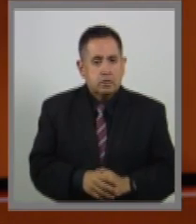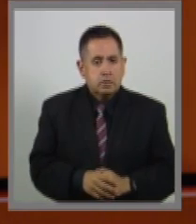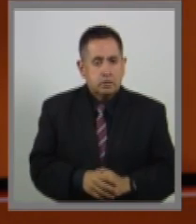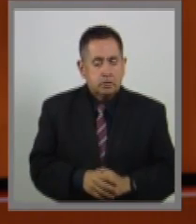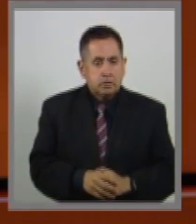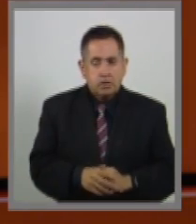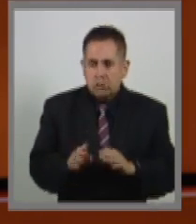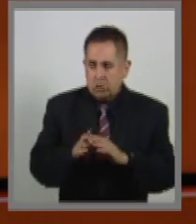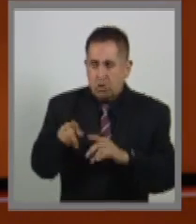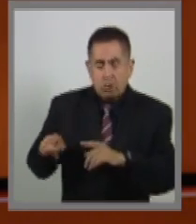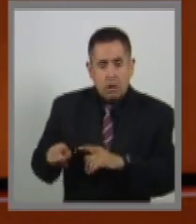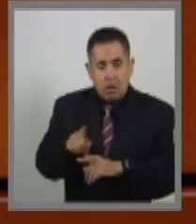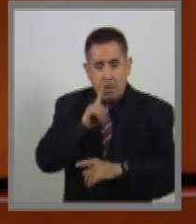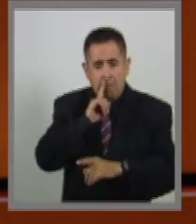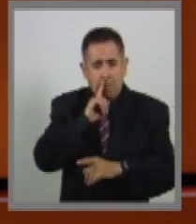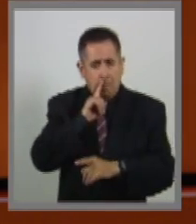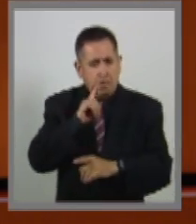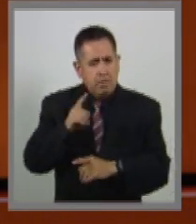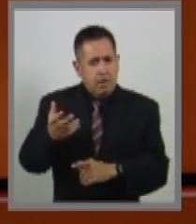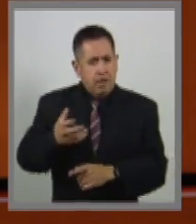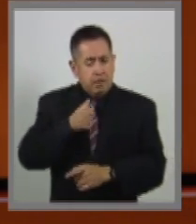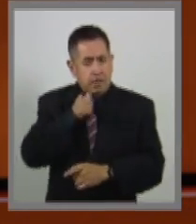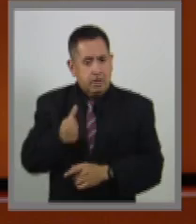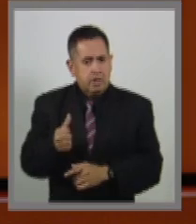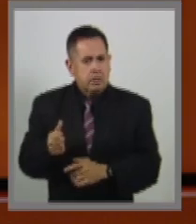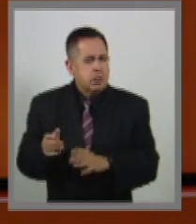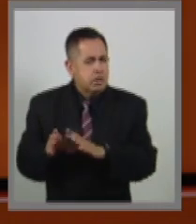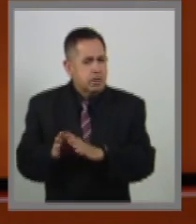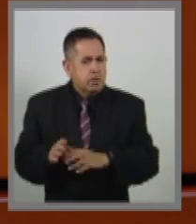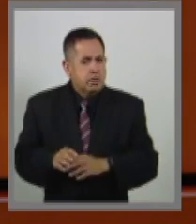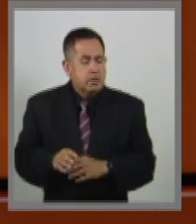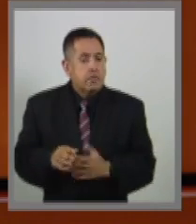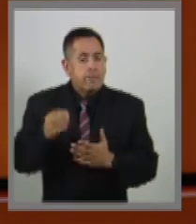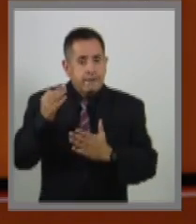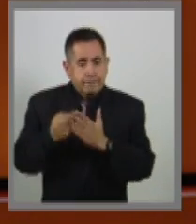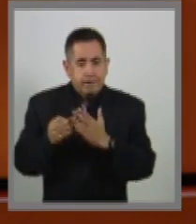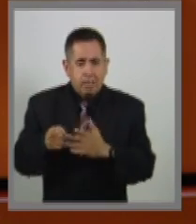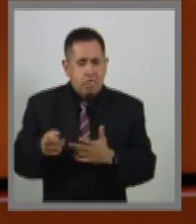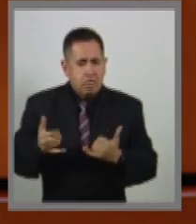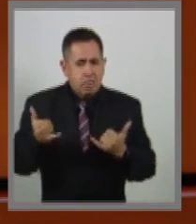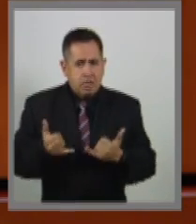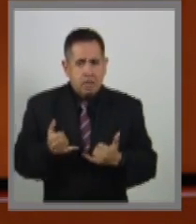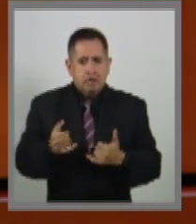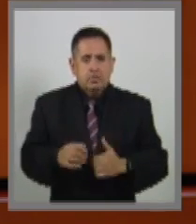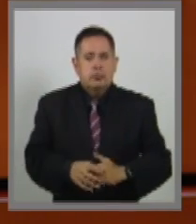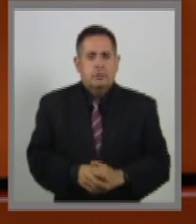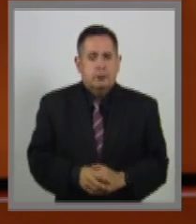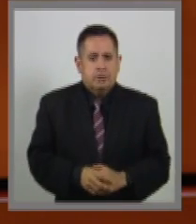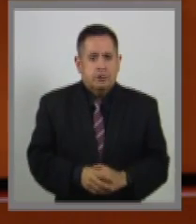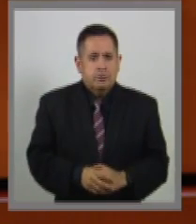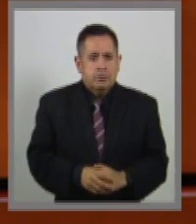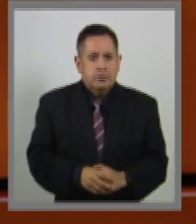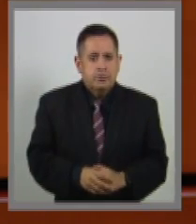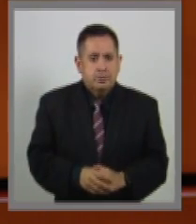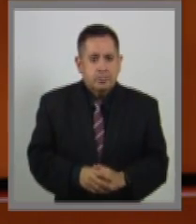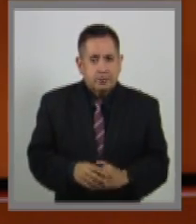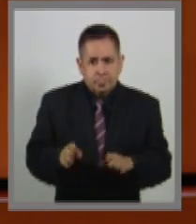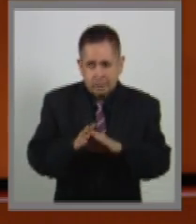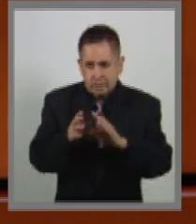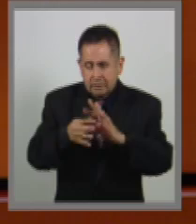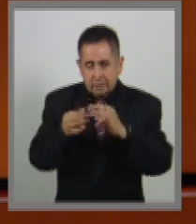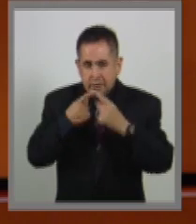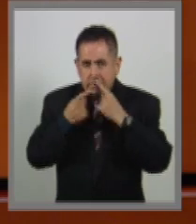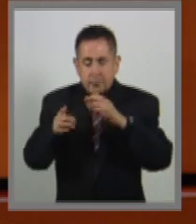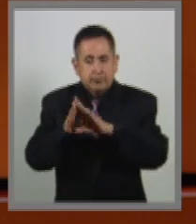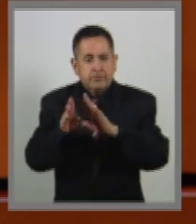lo que hay es una omisión, lo que hay es una negligencia y en algunos